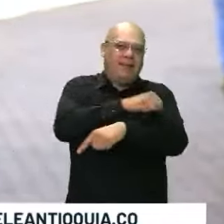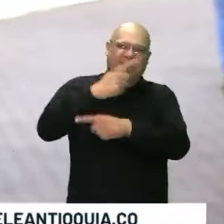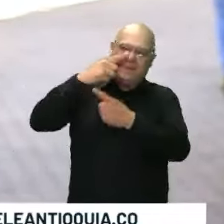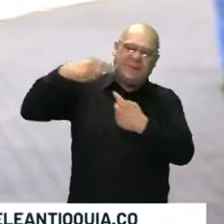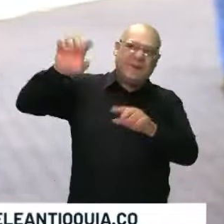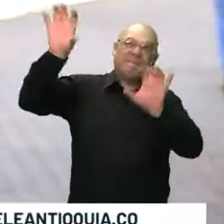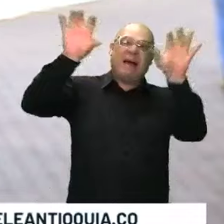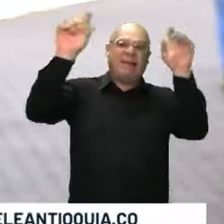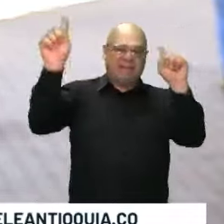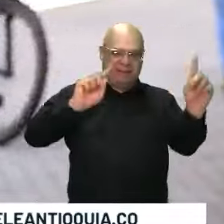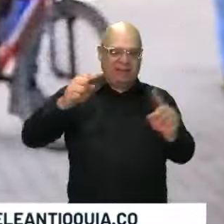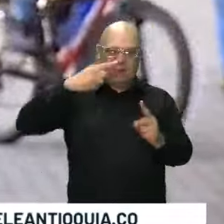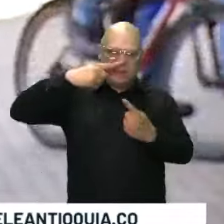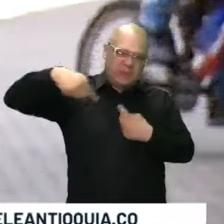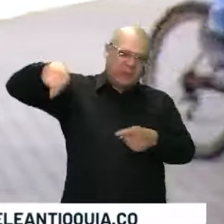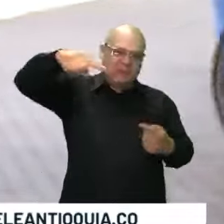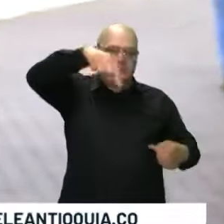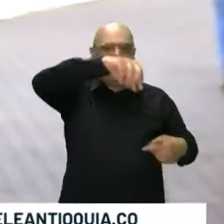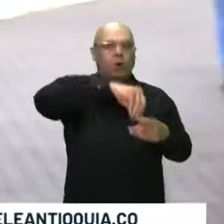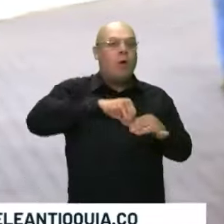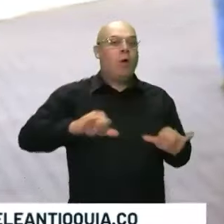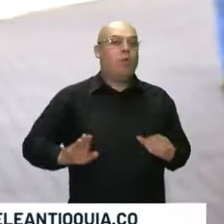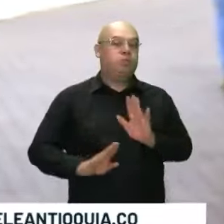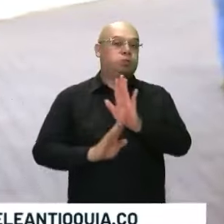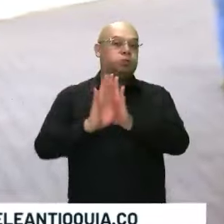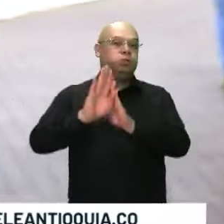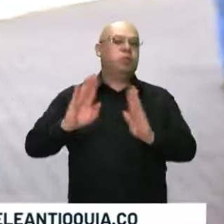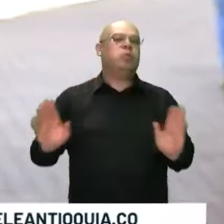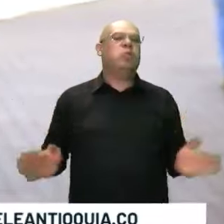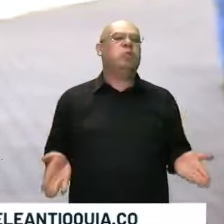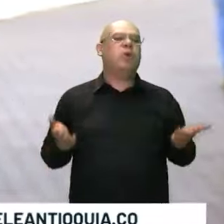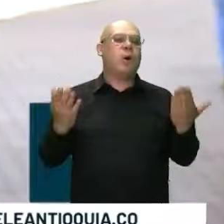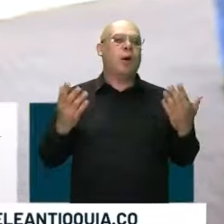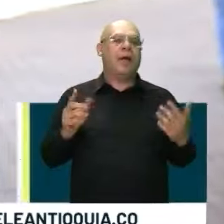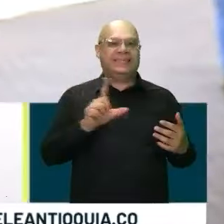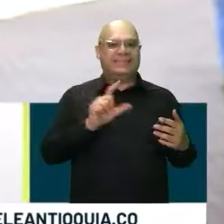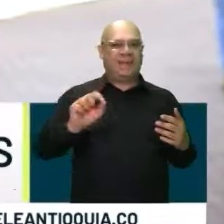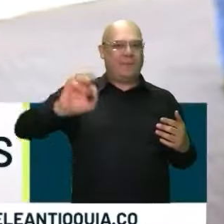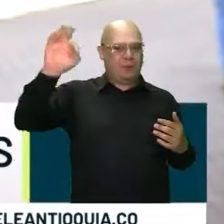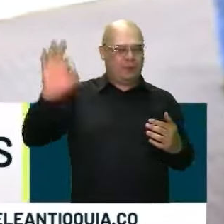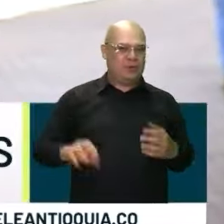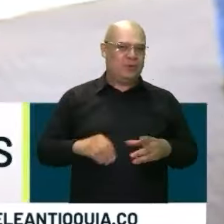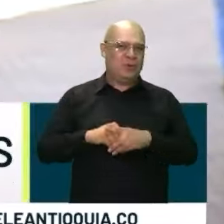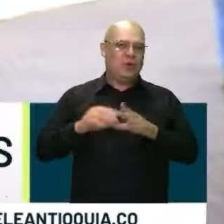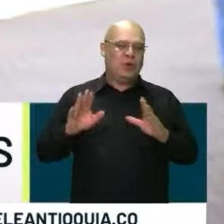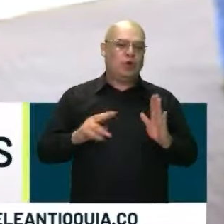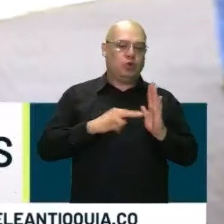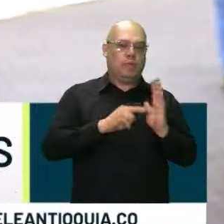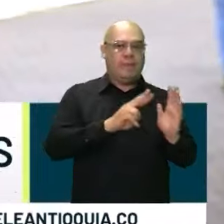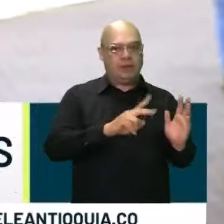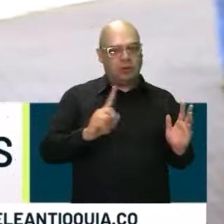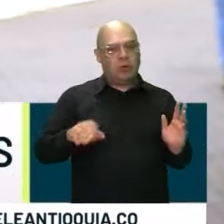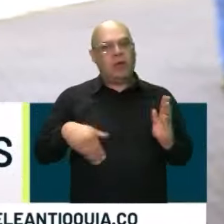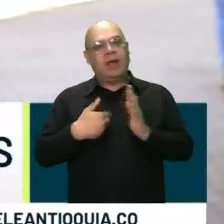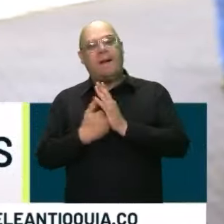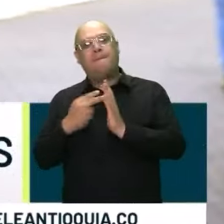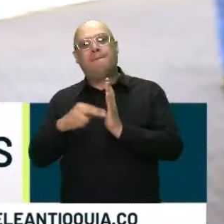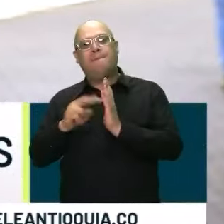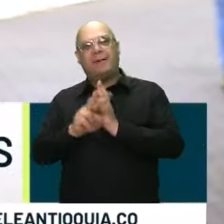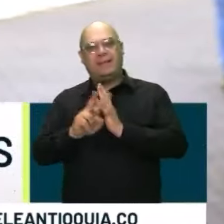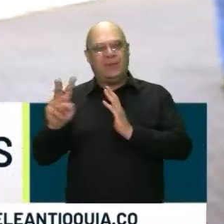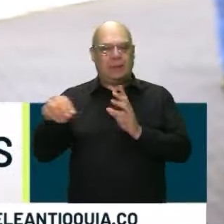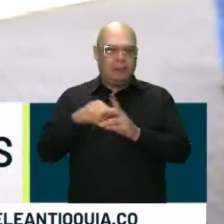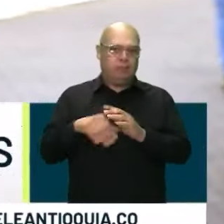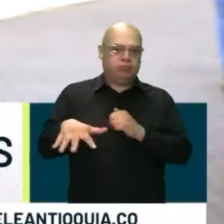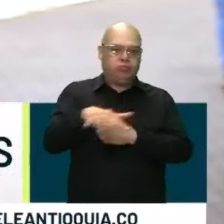últimos 4 años, que tuvo un crecimiento exponencial del 100% entre 2021 y 2022, pese a que no hubo un